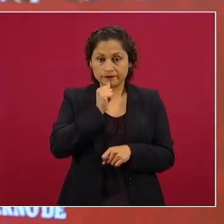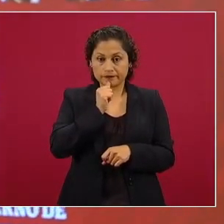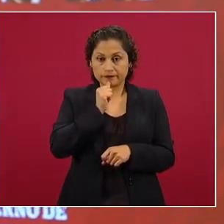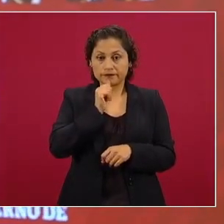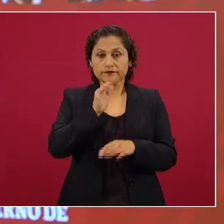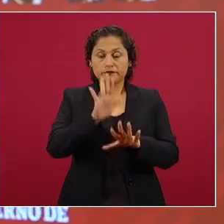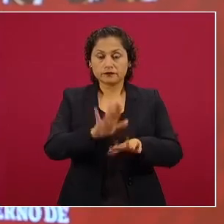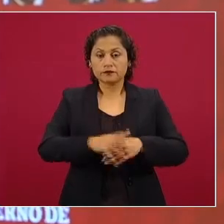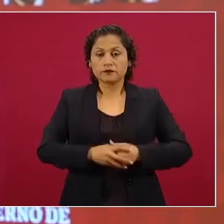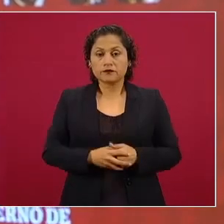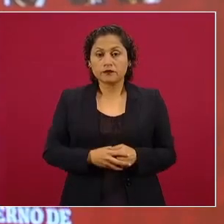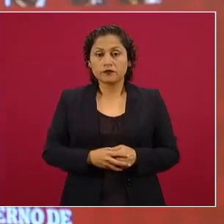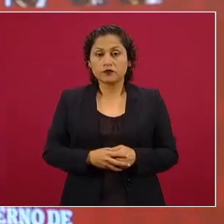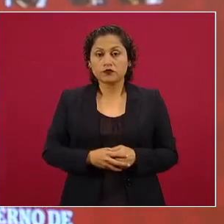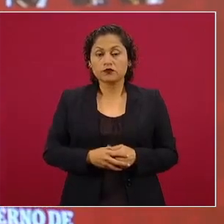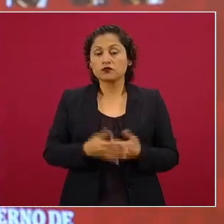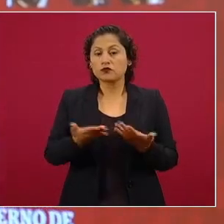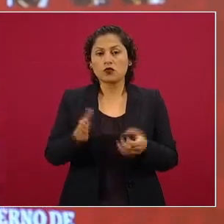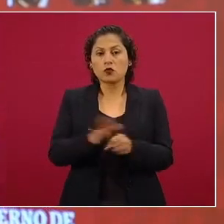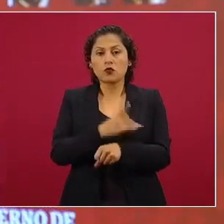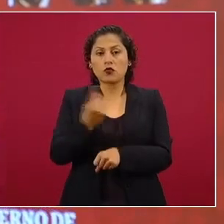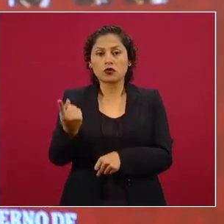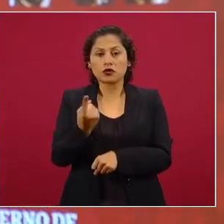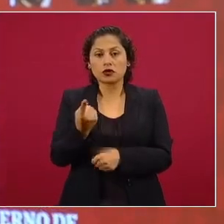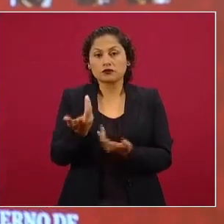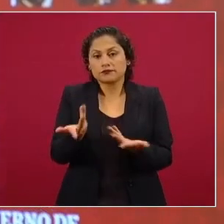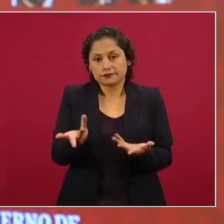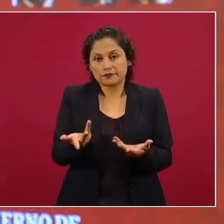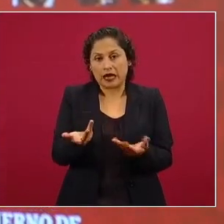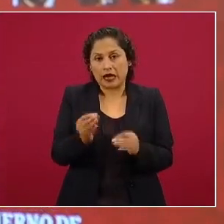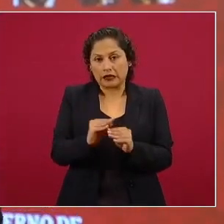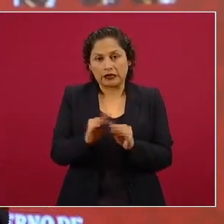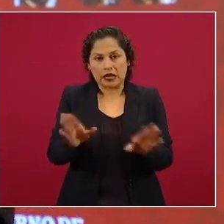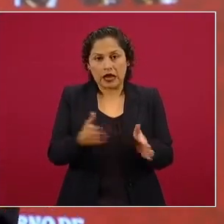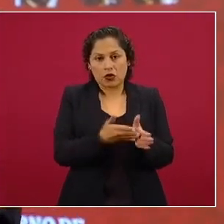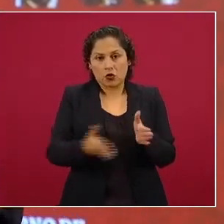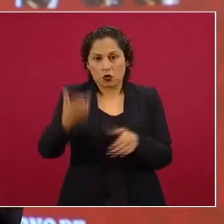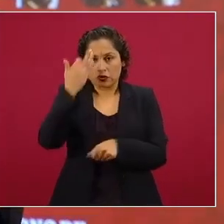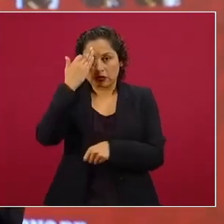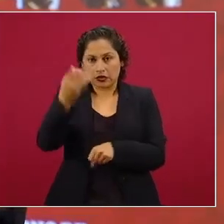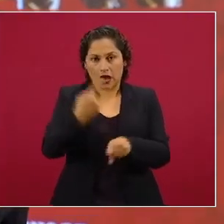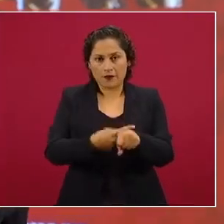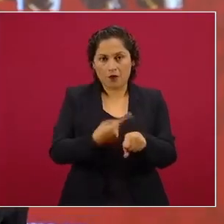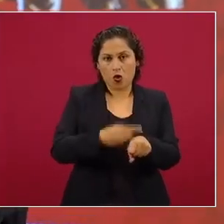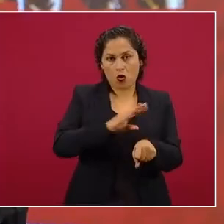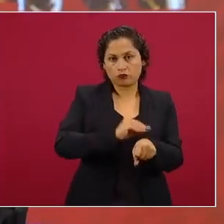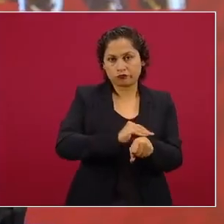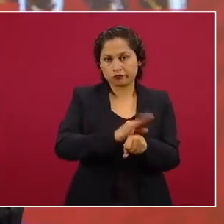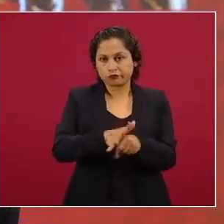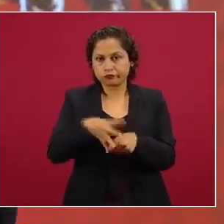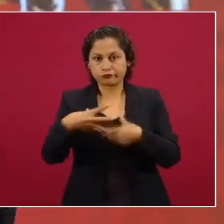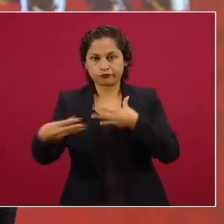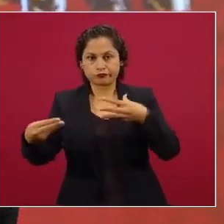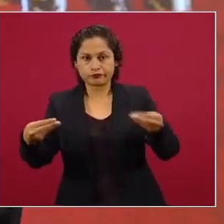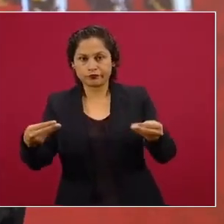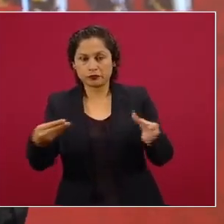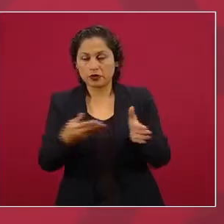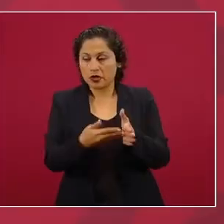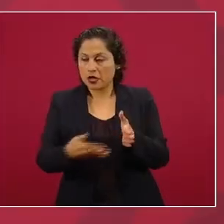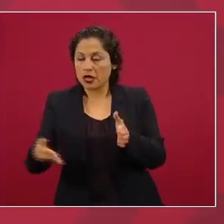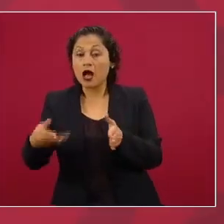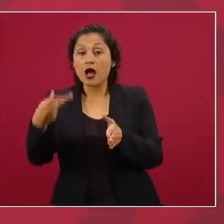atender, ha sido por la circunstancia de la pandemia, pero regresando a la normalidad,